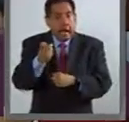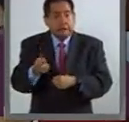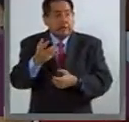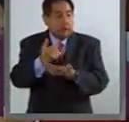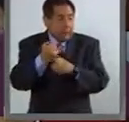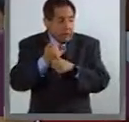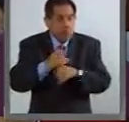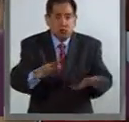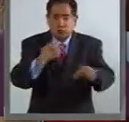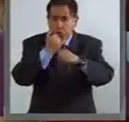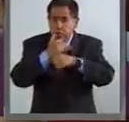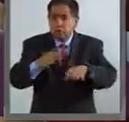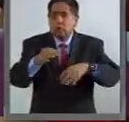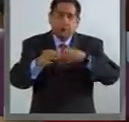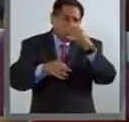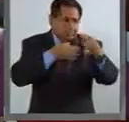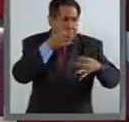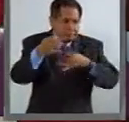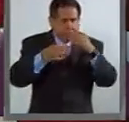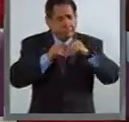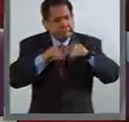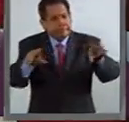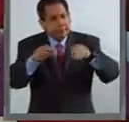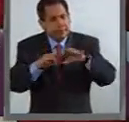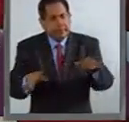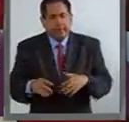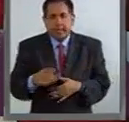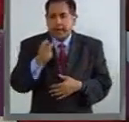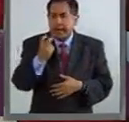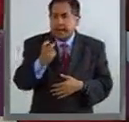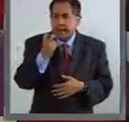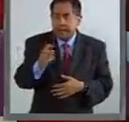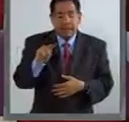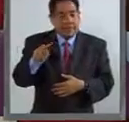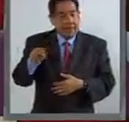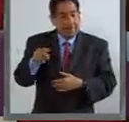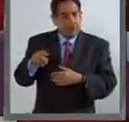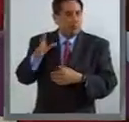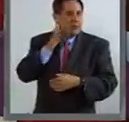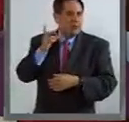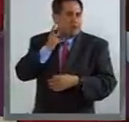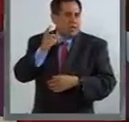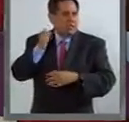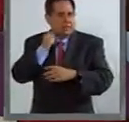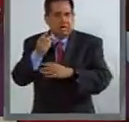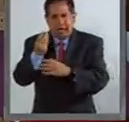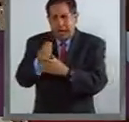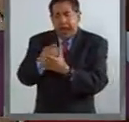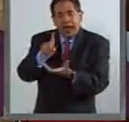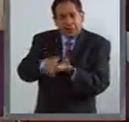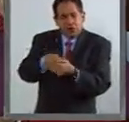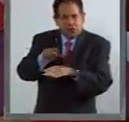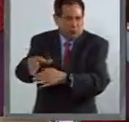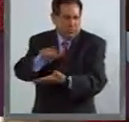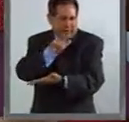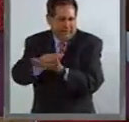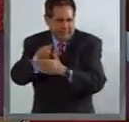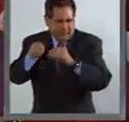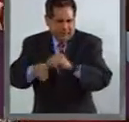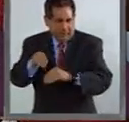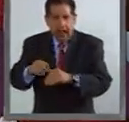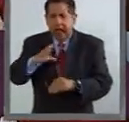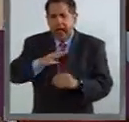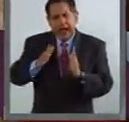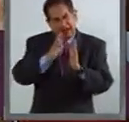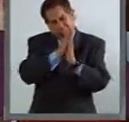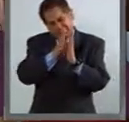de la Constitución. Es la forma en que los canales legislativos, por un lado, tenemos esta biblioteca